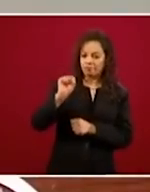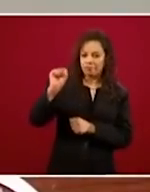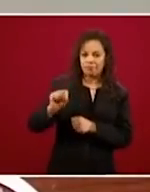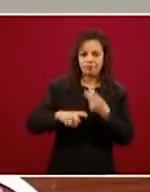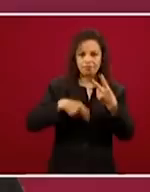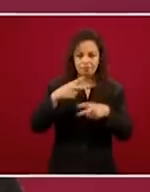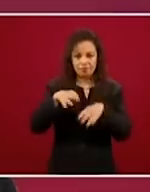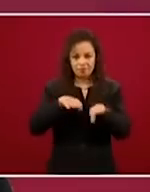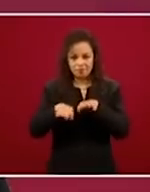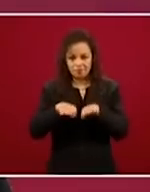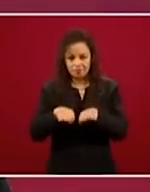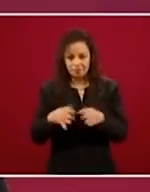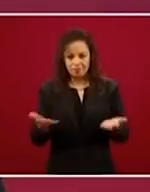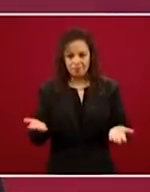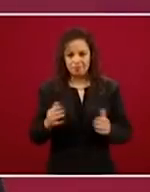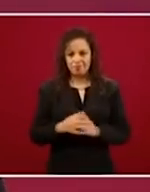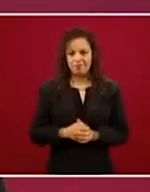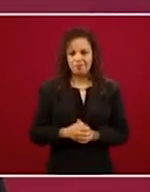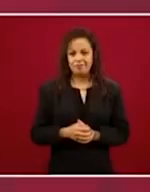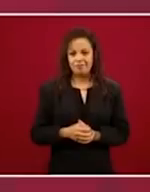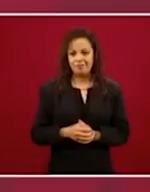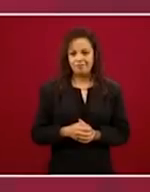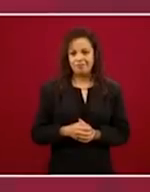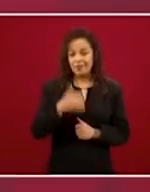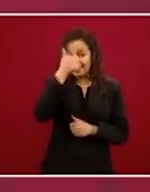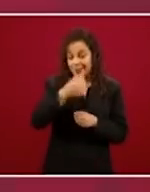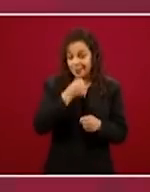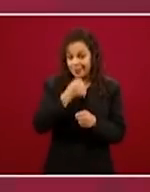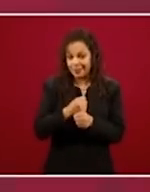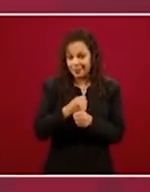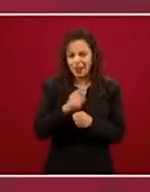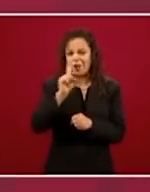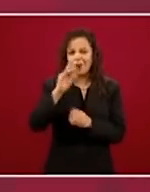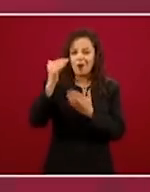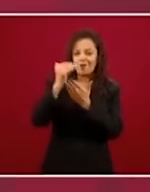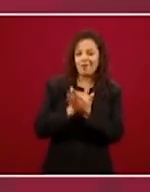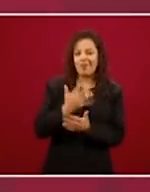seis años no de cinco días falta este